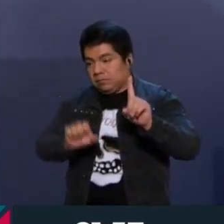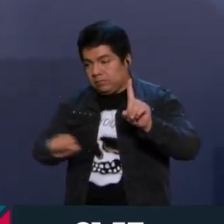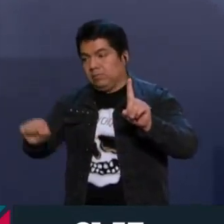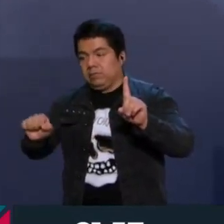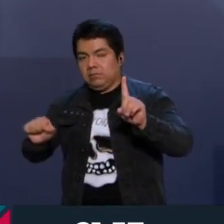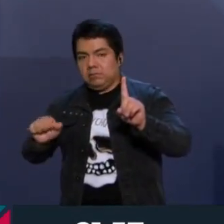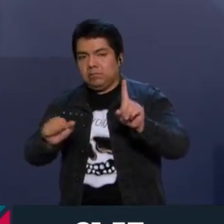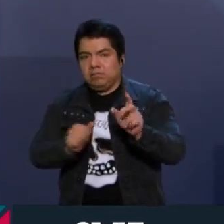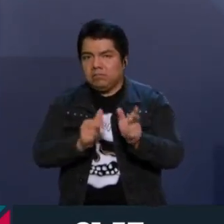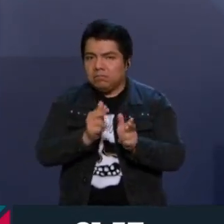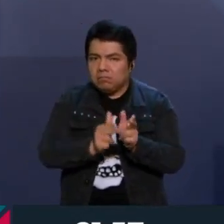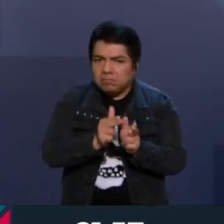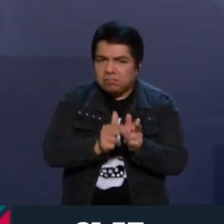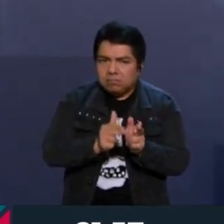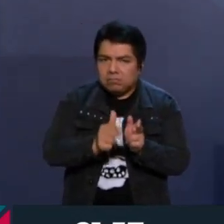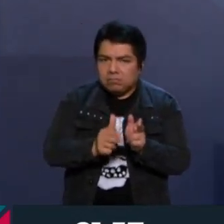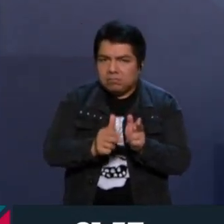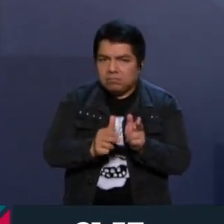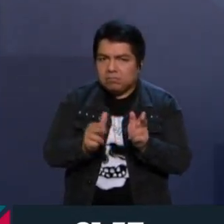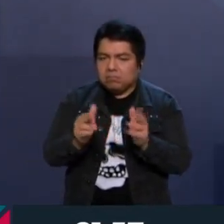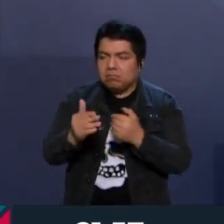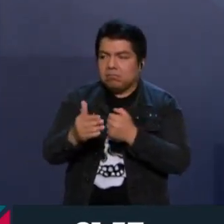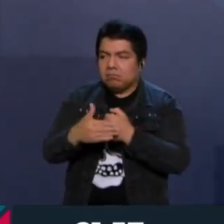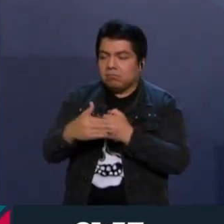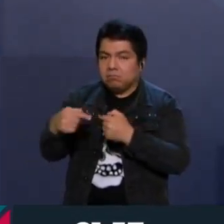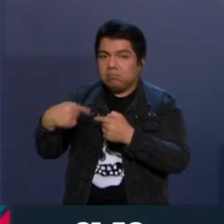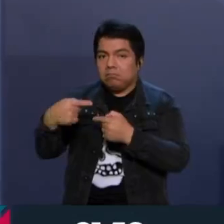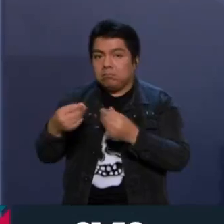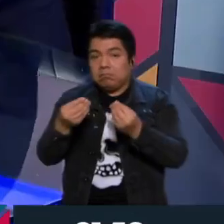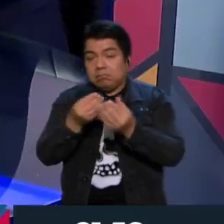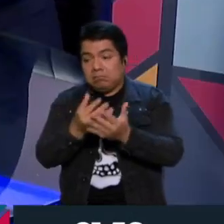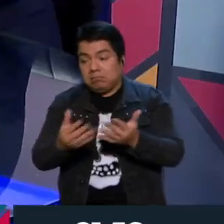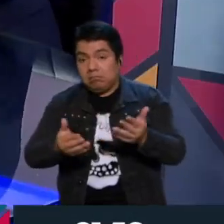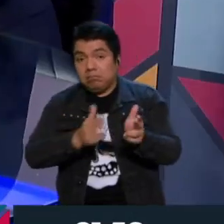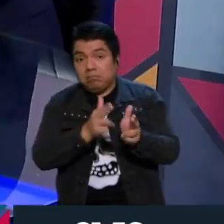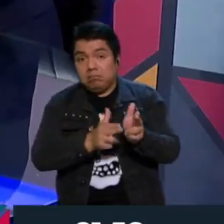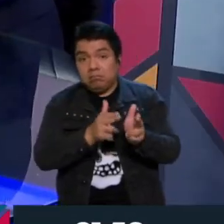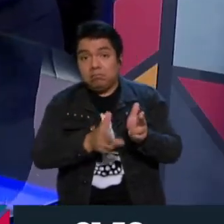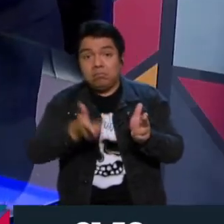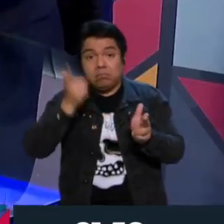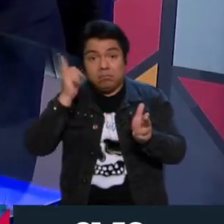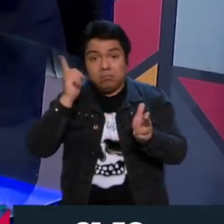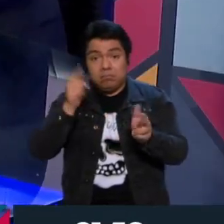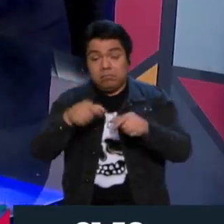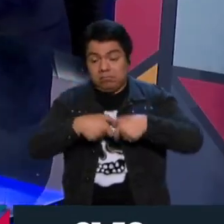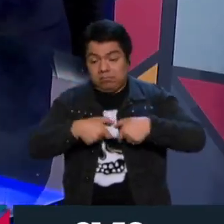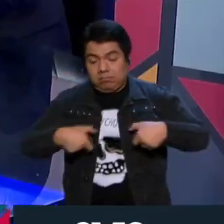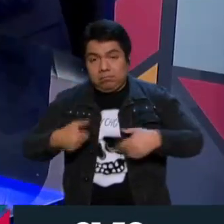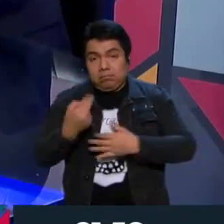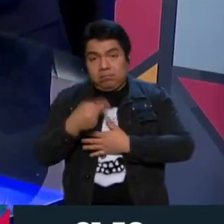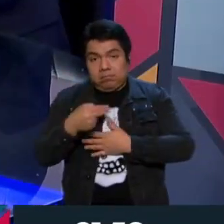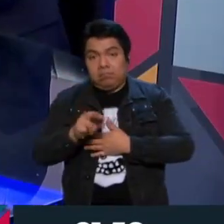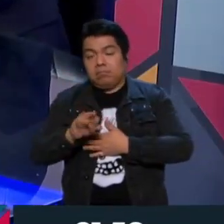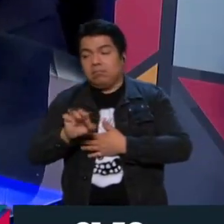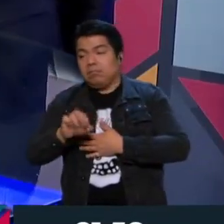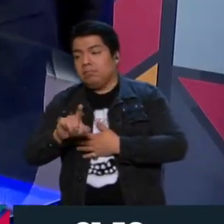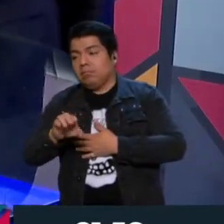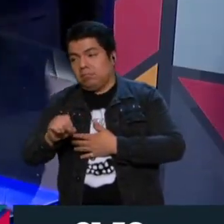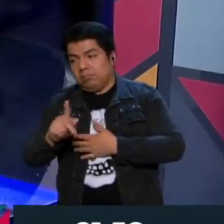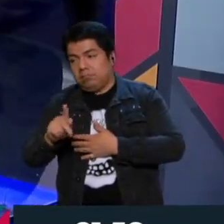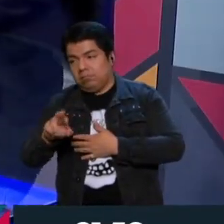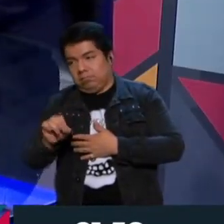tenemos, digo, vamos a tener supuestamente en el próximo sexenio muchos trenes. Ojalá que alguno de esos se llame Felipe Carrillo Puerto en honor a eso, ¿no? Y son